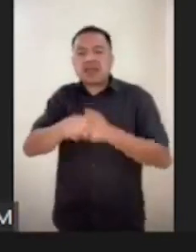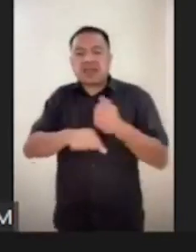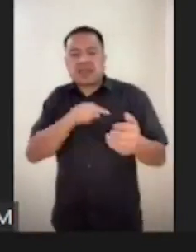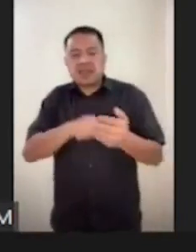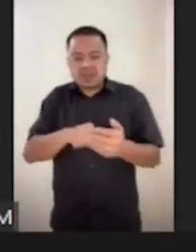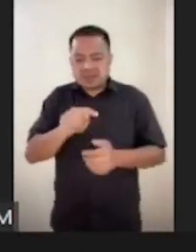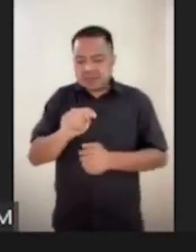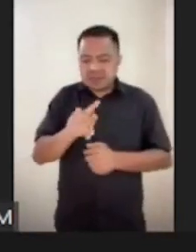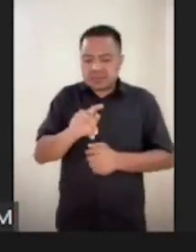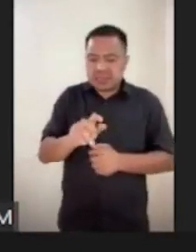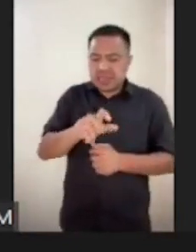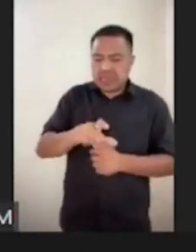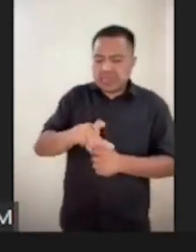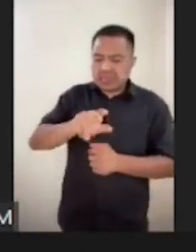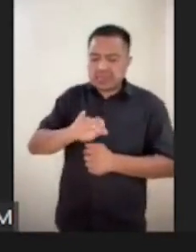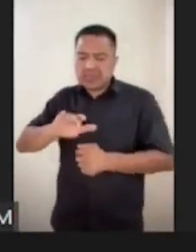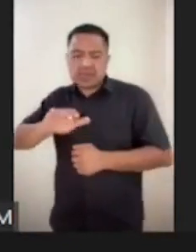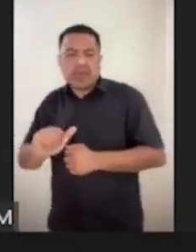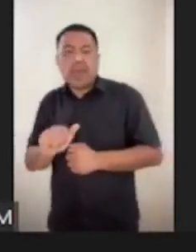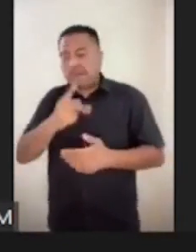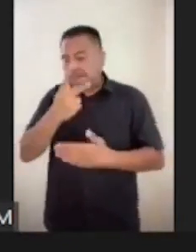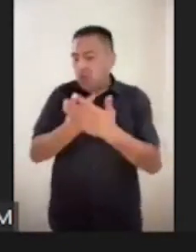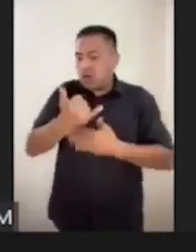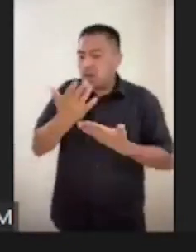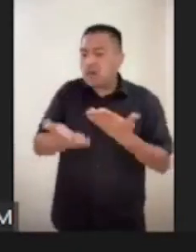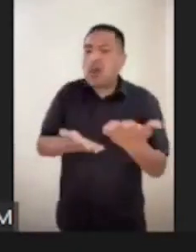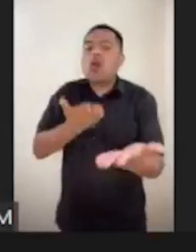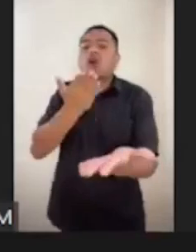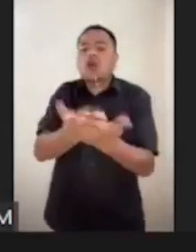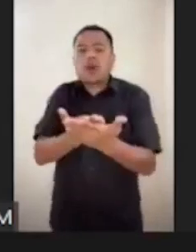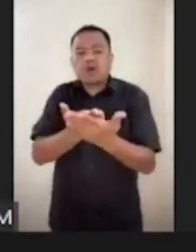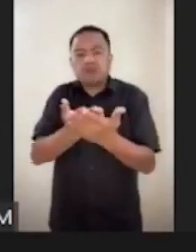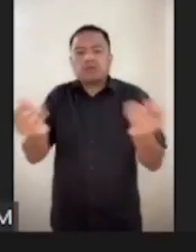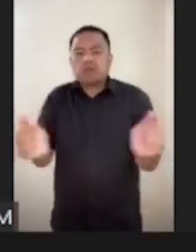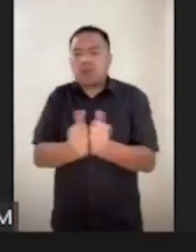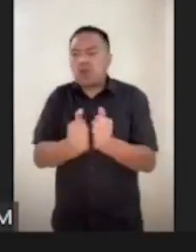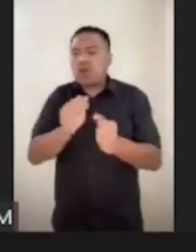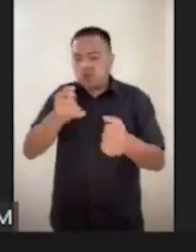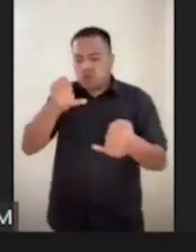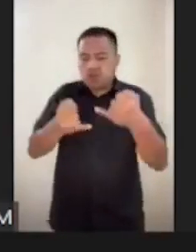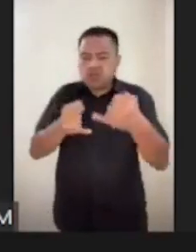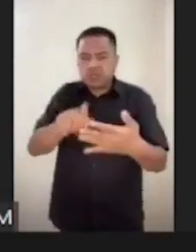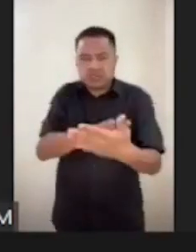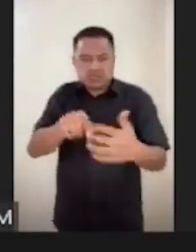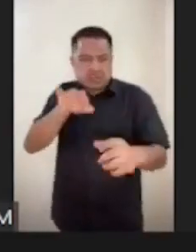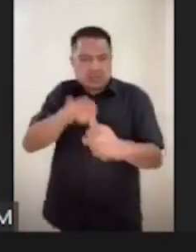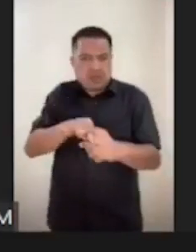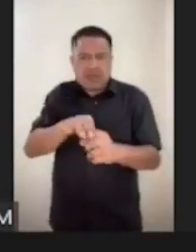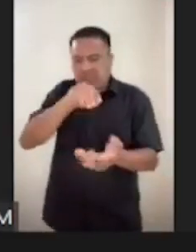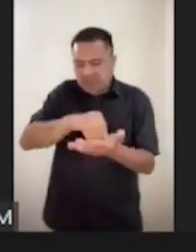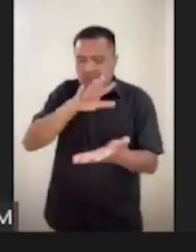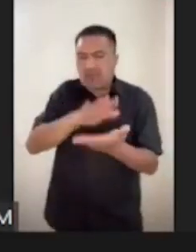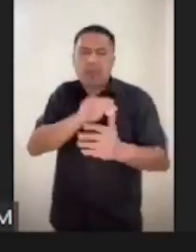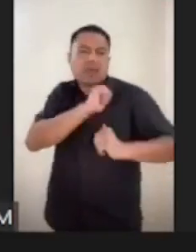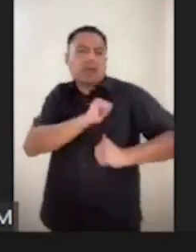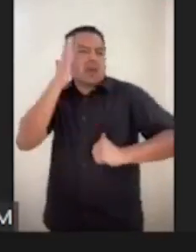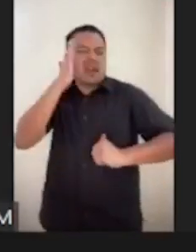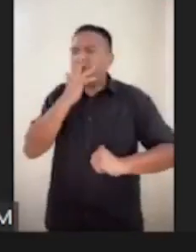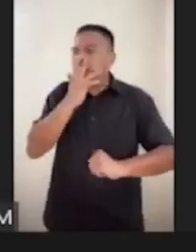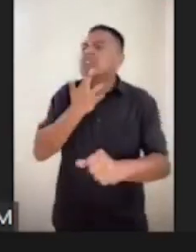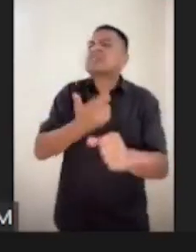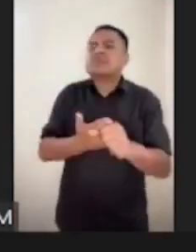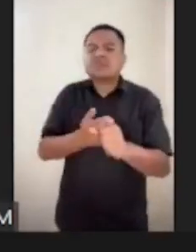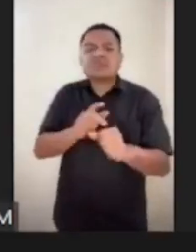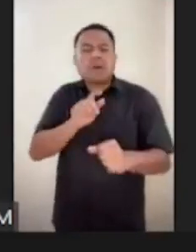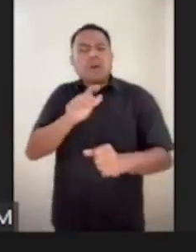Maldonado, Guerrero. En el proyecto se propone declarar parcialmente fundado el juicio electoral. Lo fundado radica en que la autoridad responsable ha sido